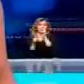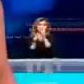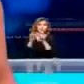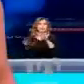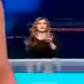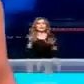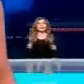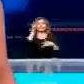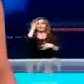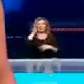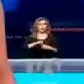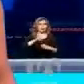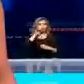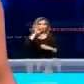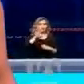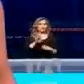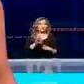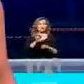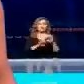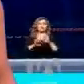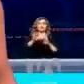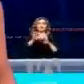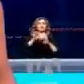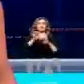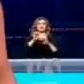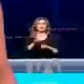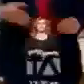coronavirus. Aquí el detalle.